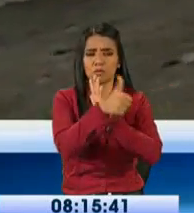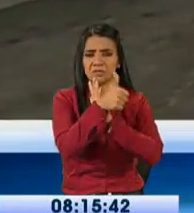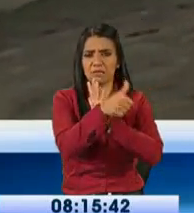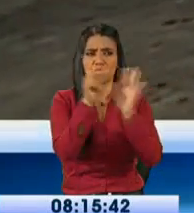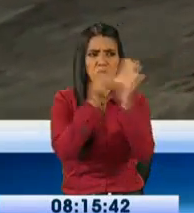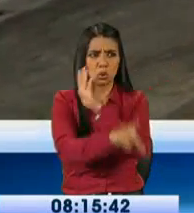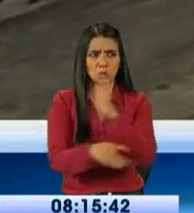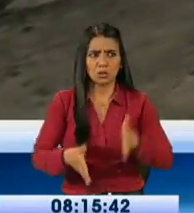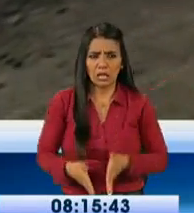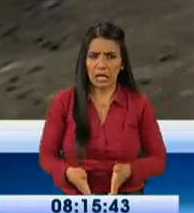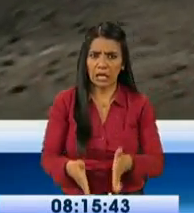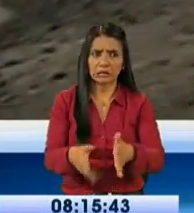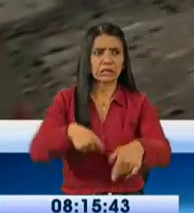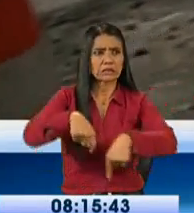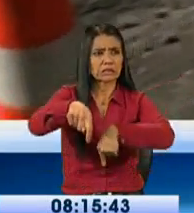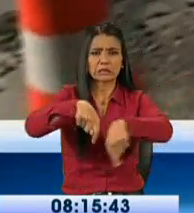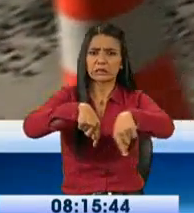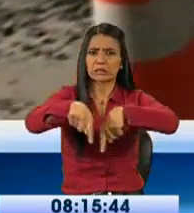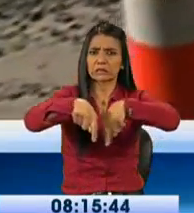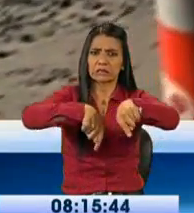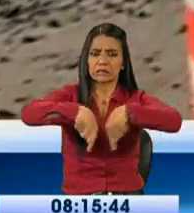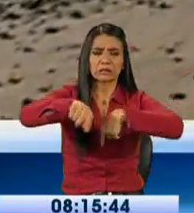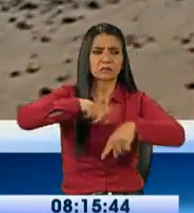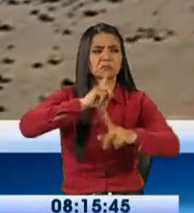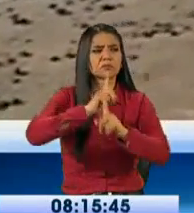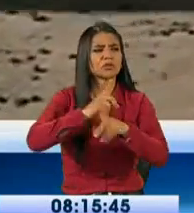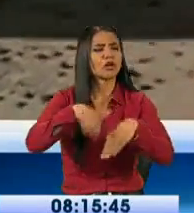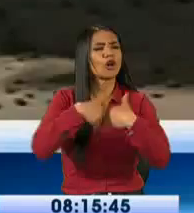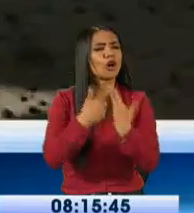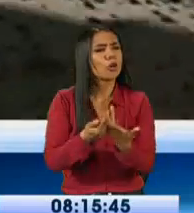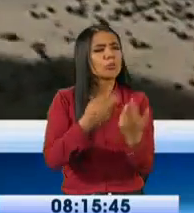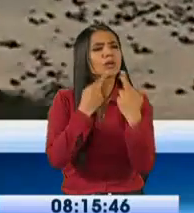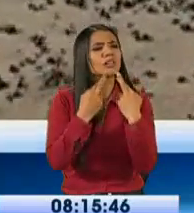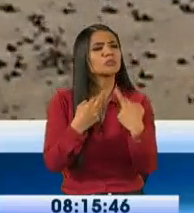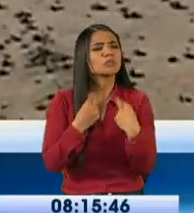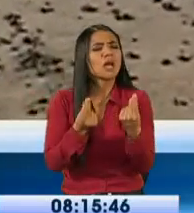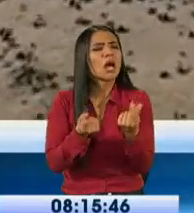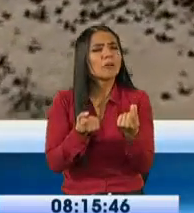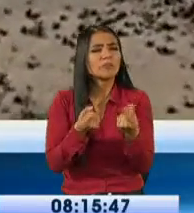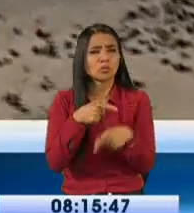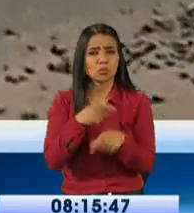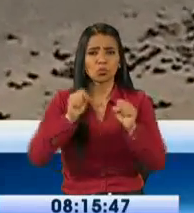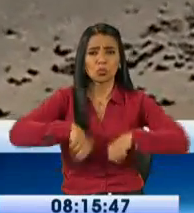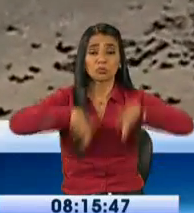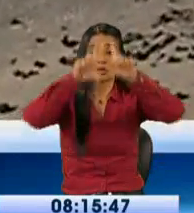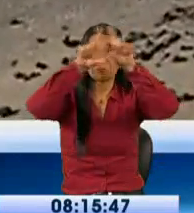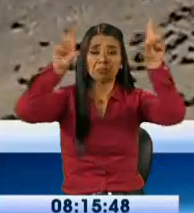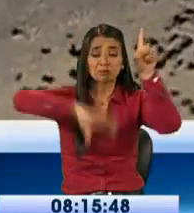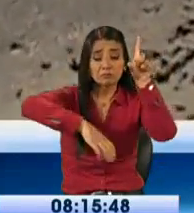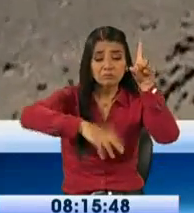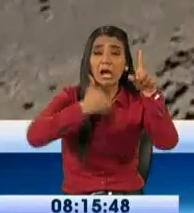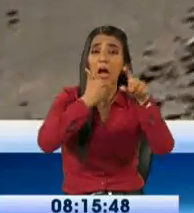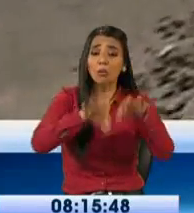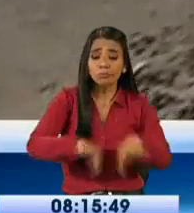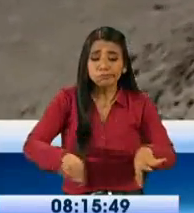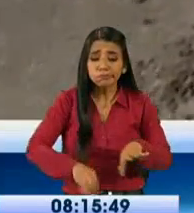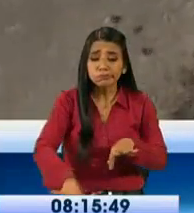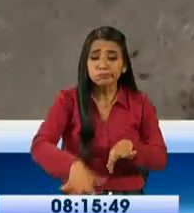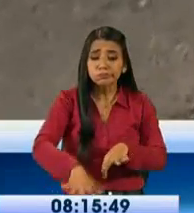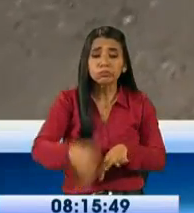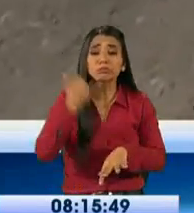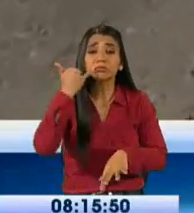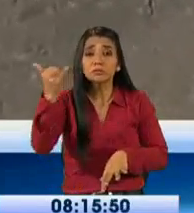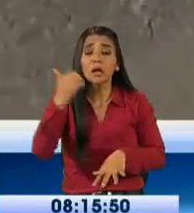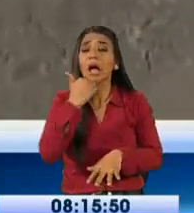calle bastante transitada. ¿Cómo puede ser, ciudadanía, para que tenga una respuesta inmediata por parte del EMAPS cuando hay una fuga de agua? ¿Tiene que comunicarse con algún